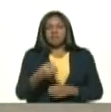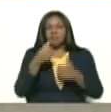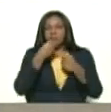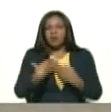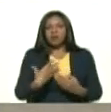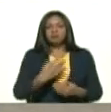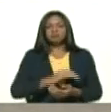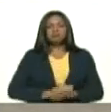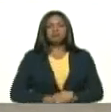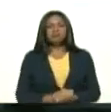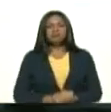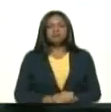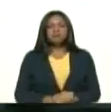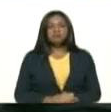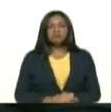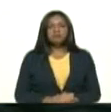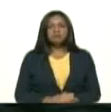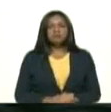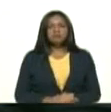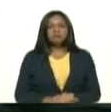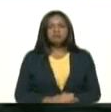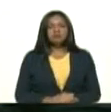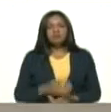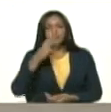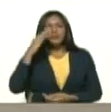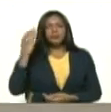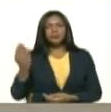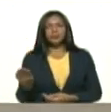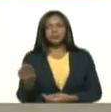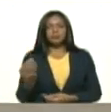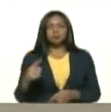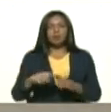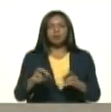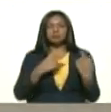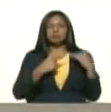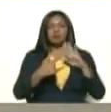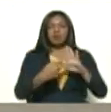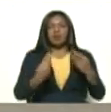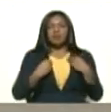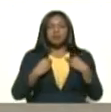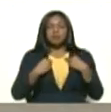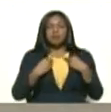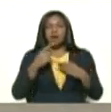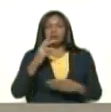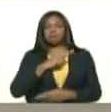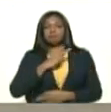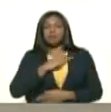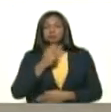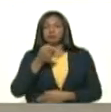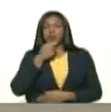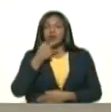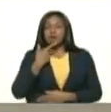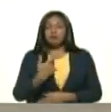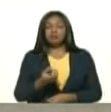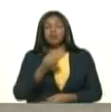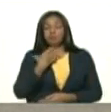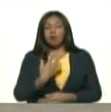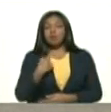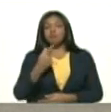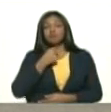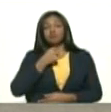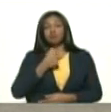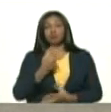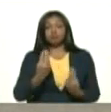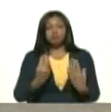José Gregorio Hernández, de verdad, una actuación y una representación de la vida de José Gregorio en Venevisión muy buena,